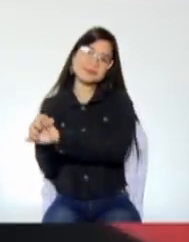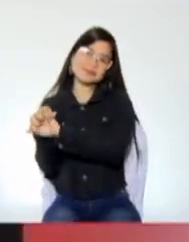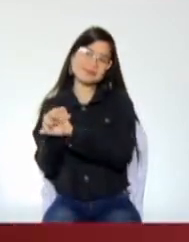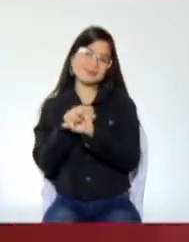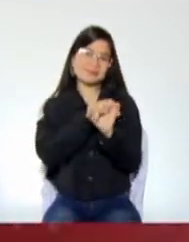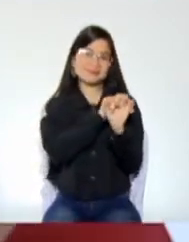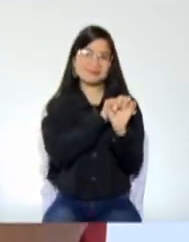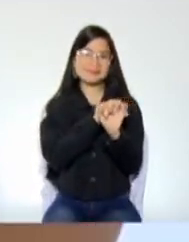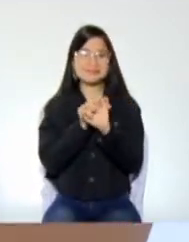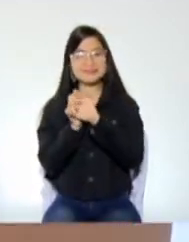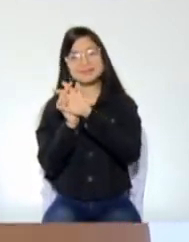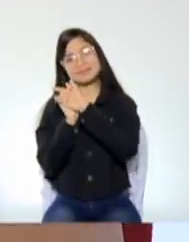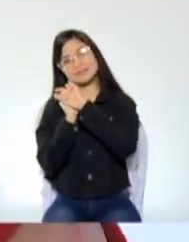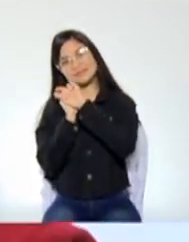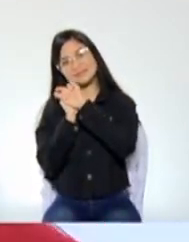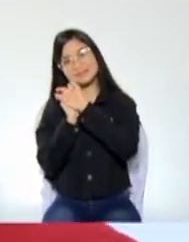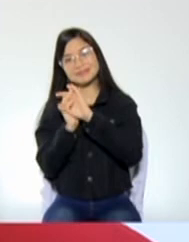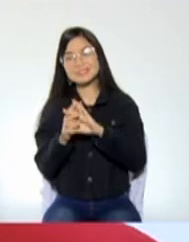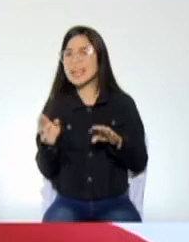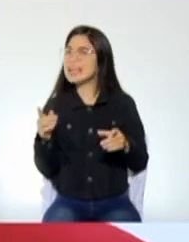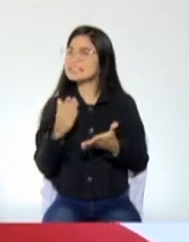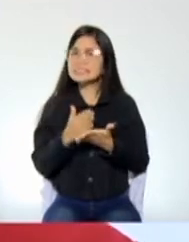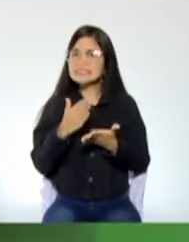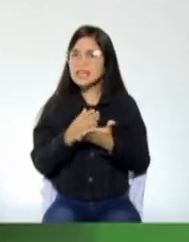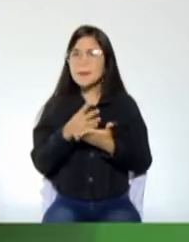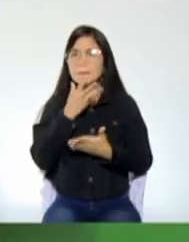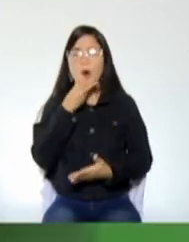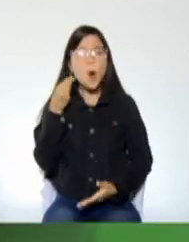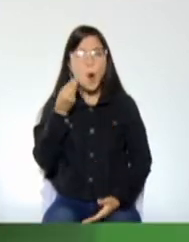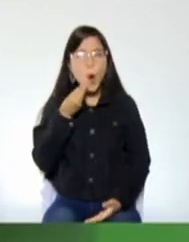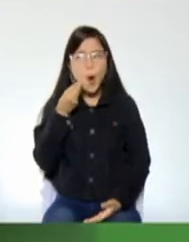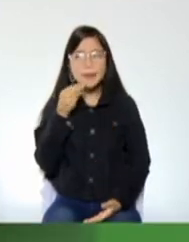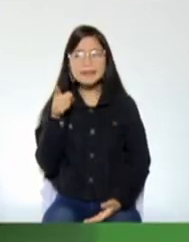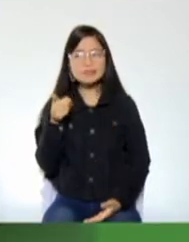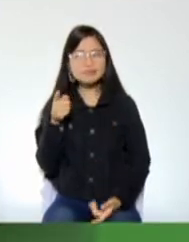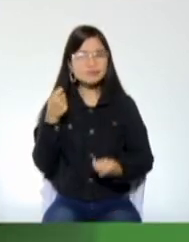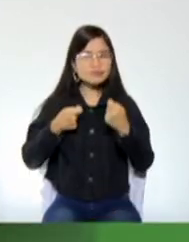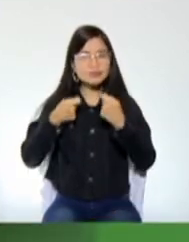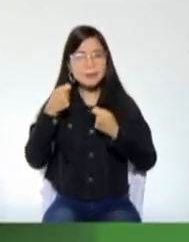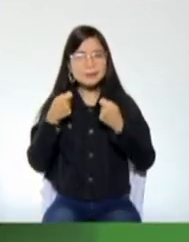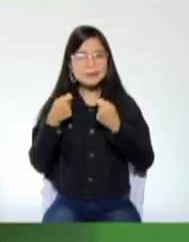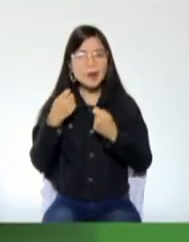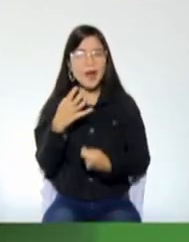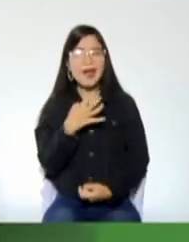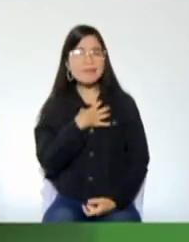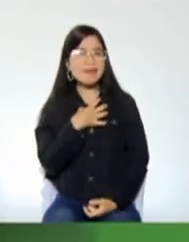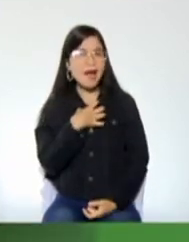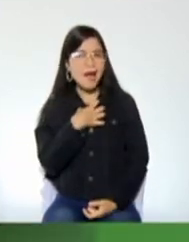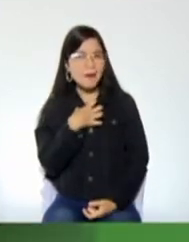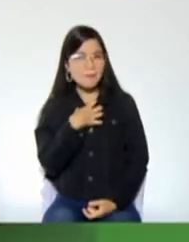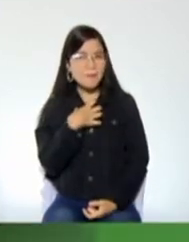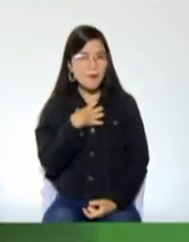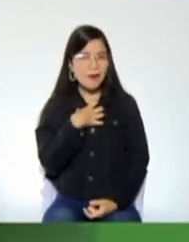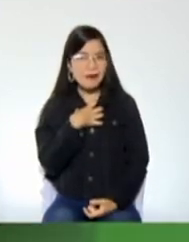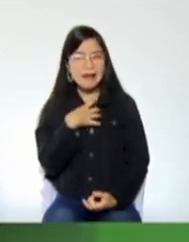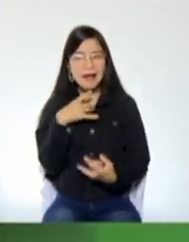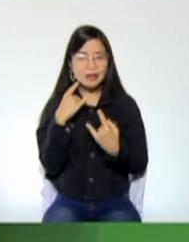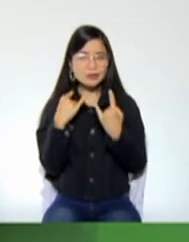este gesto es muy común en mis adolescentes, ¿cierto? Bien, estoy enamorado, estoy enamorada.